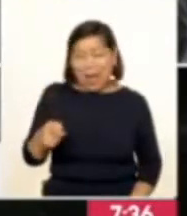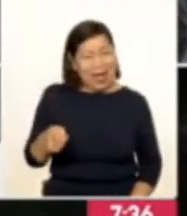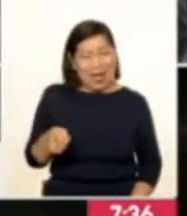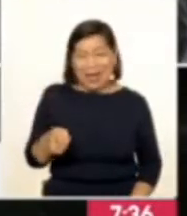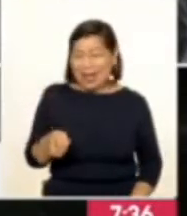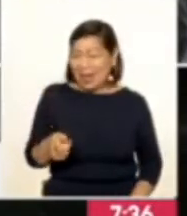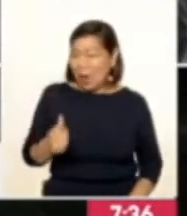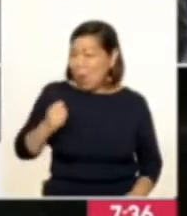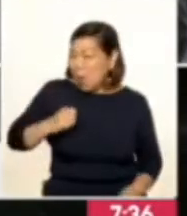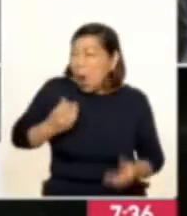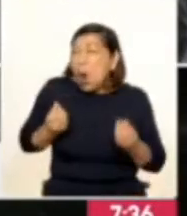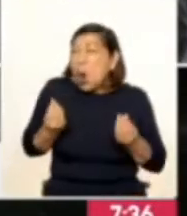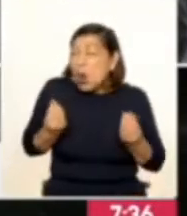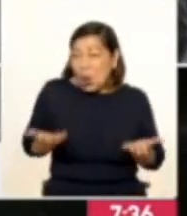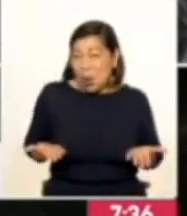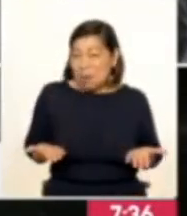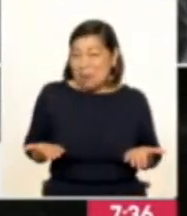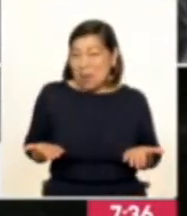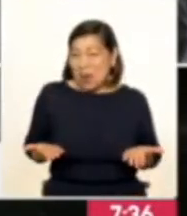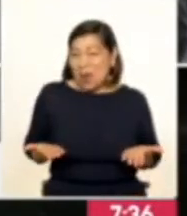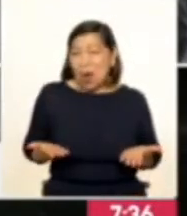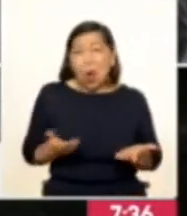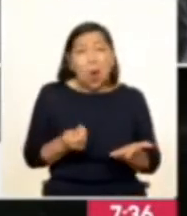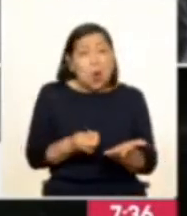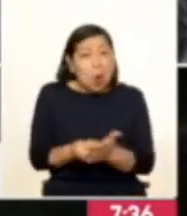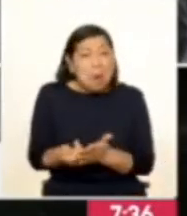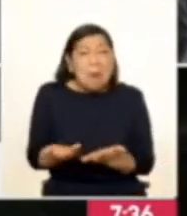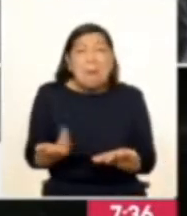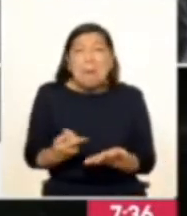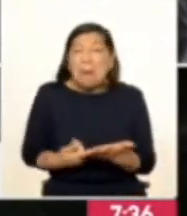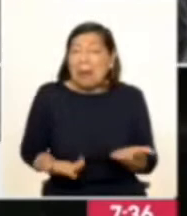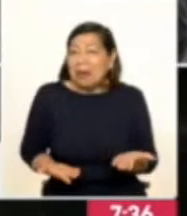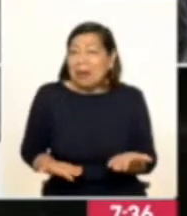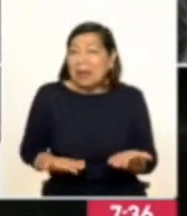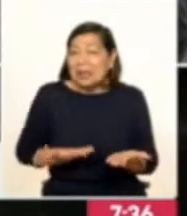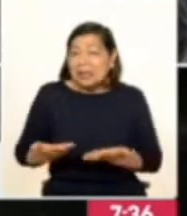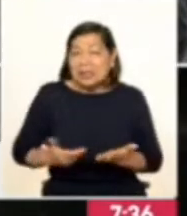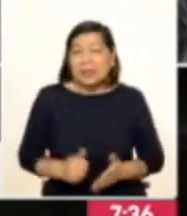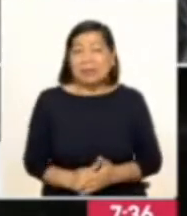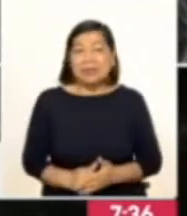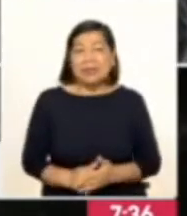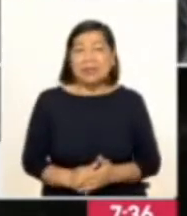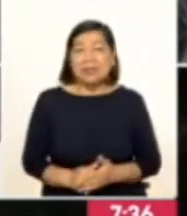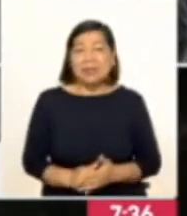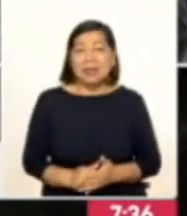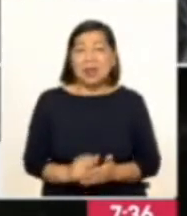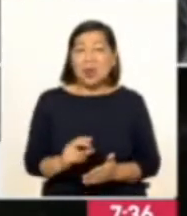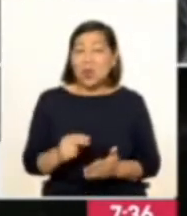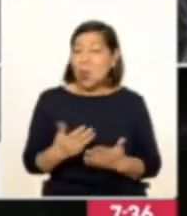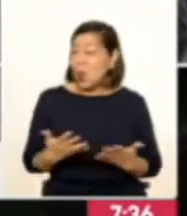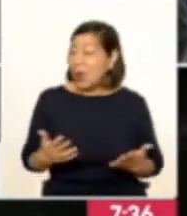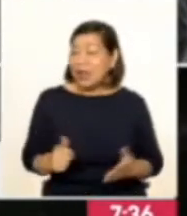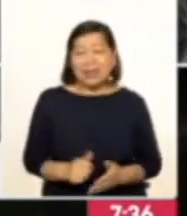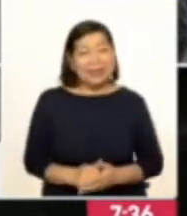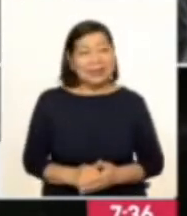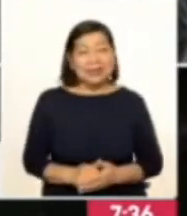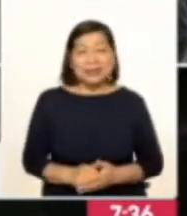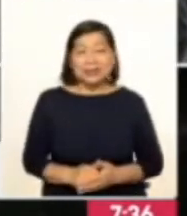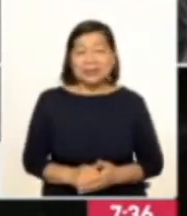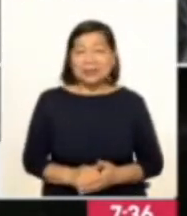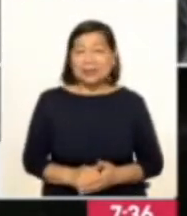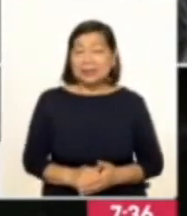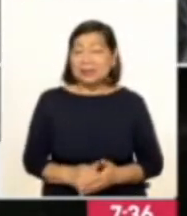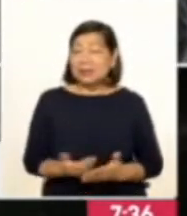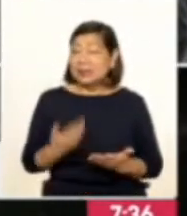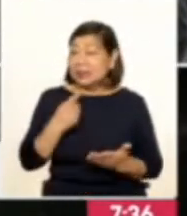ilícito verdad porque no hacen por no hay orden de compra no y servicios no este no no hay no no